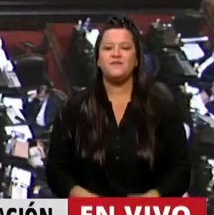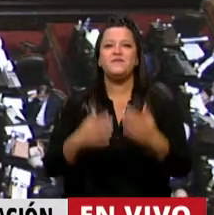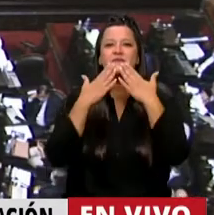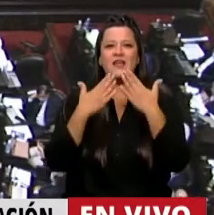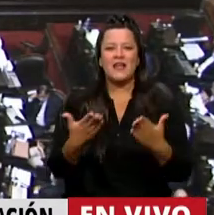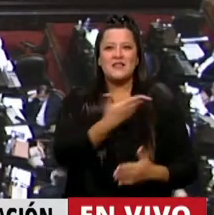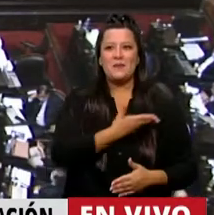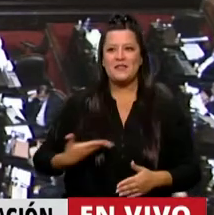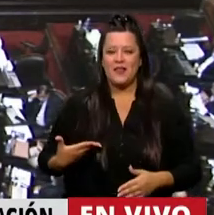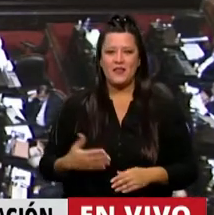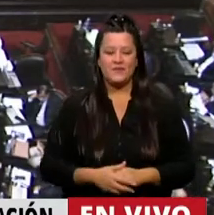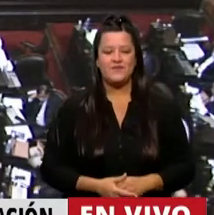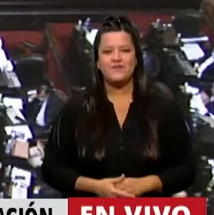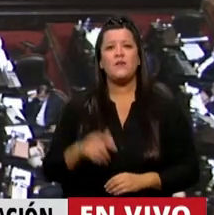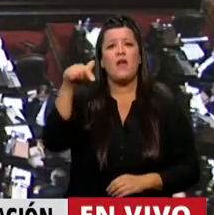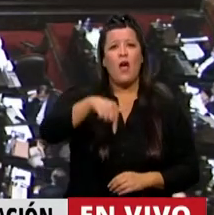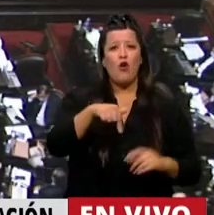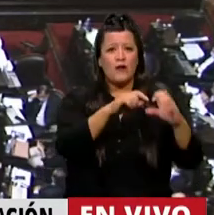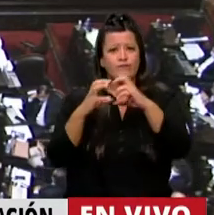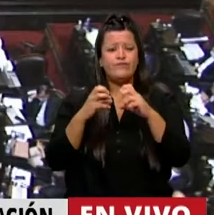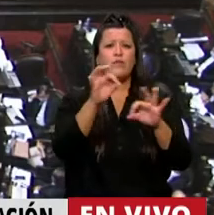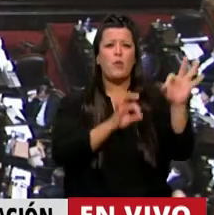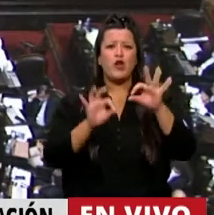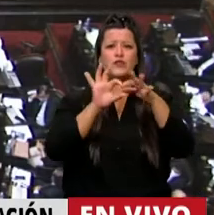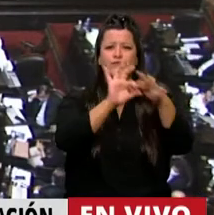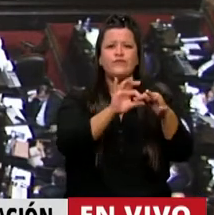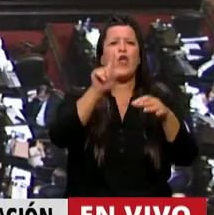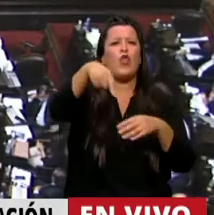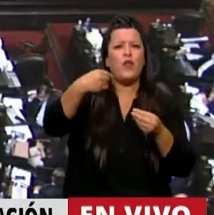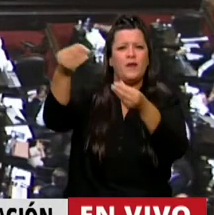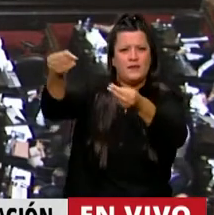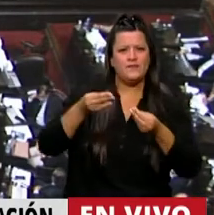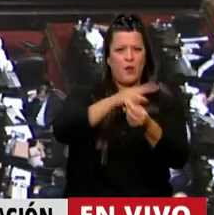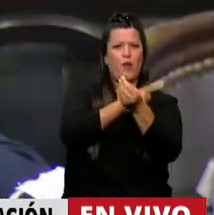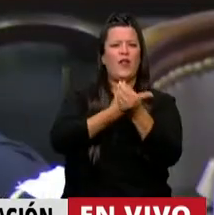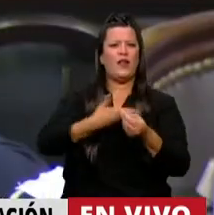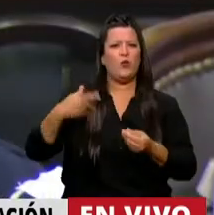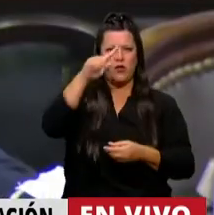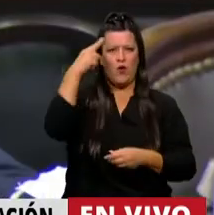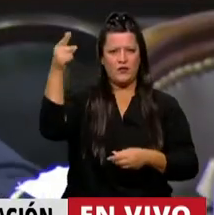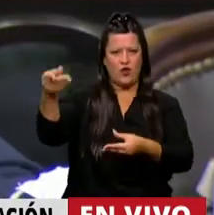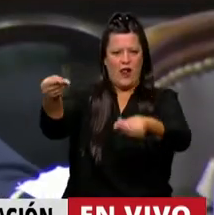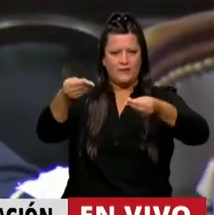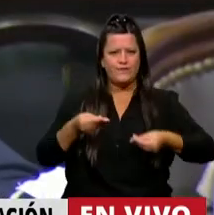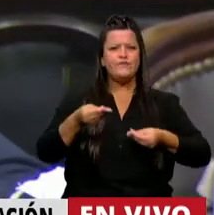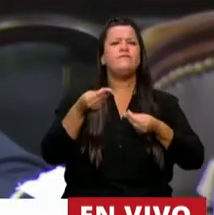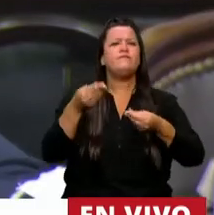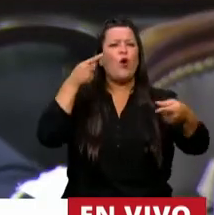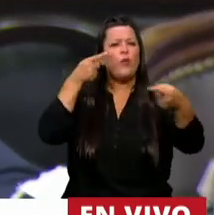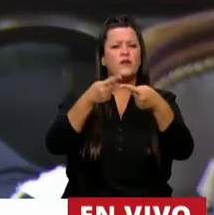Tenemos en tratamiento un proyecto elevado por el Poder Ejecutivo Nacional que